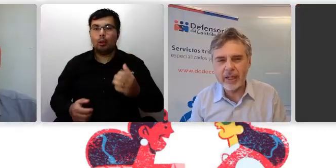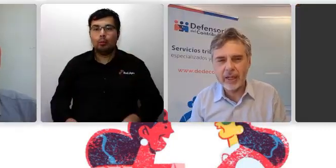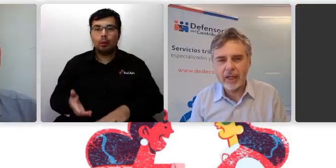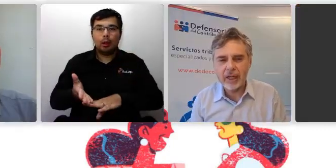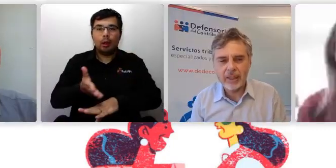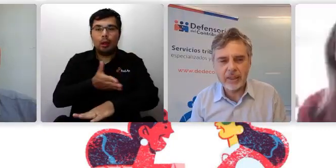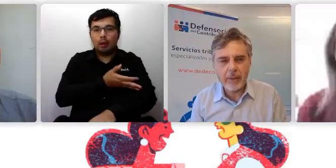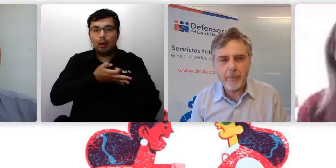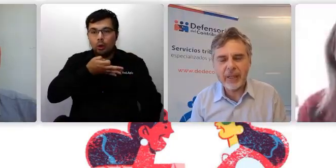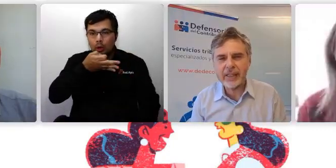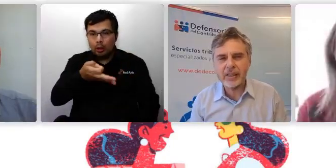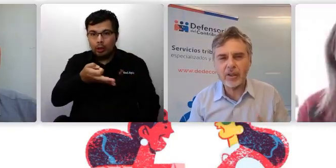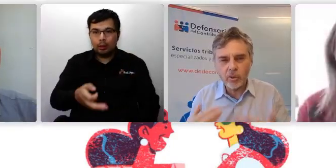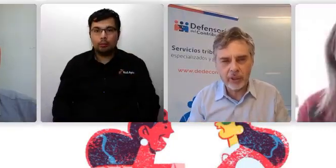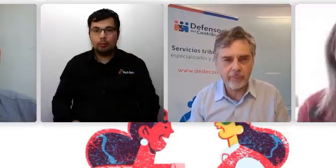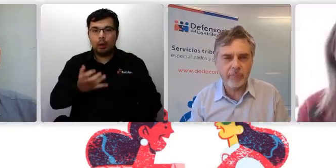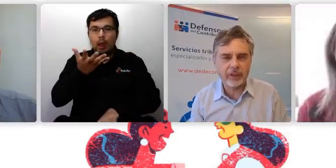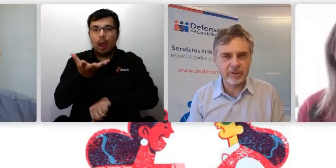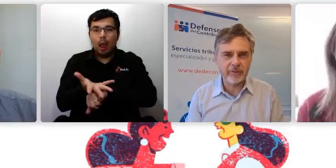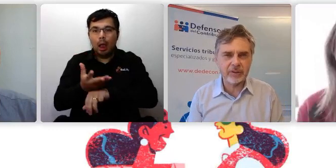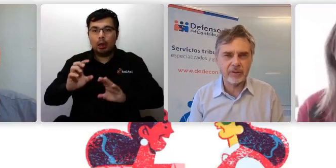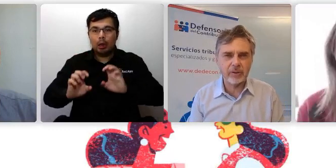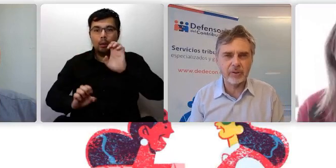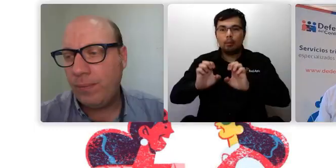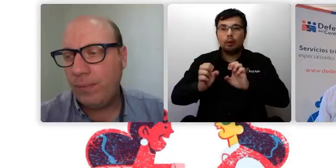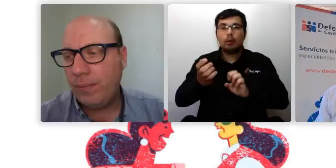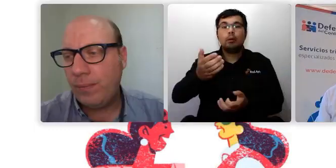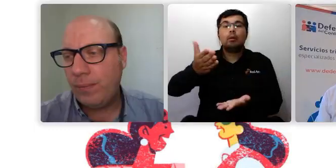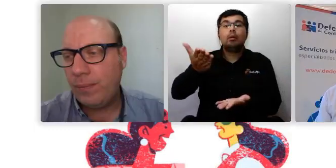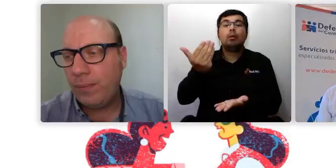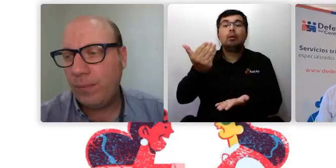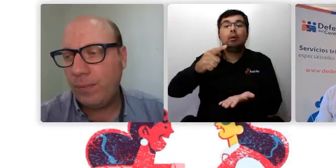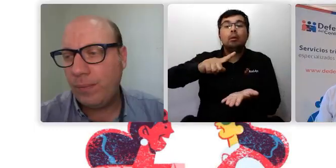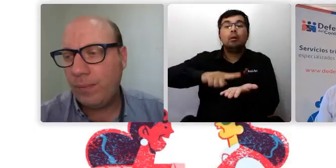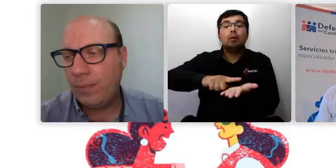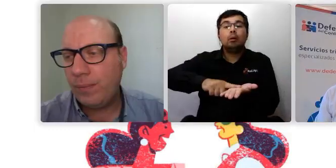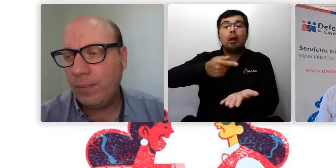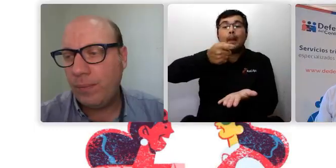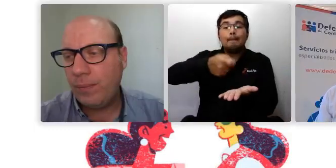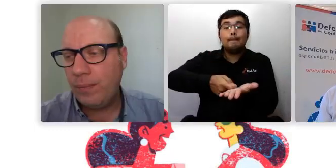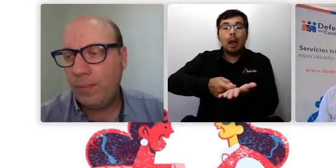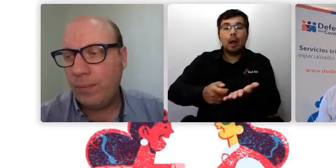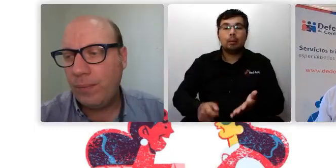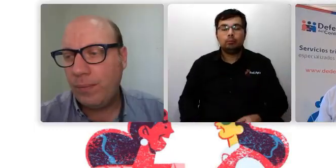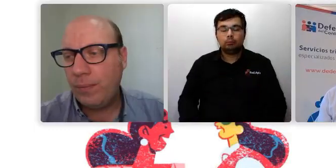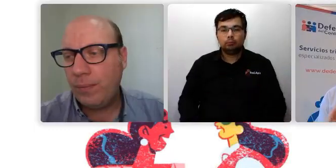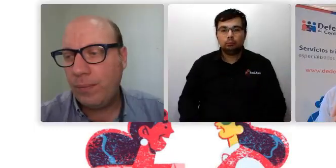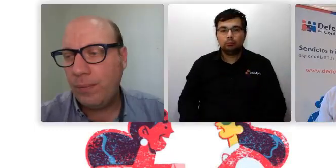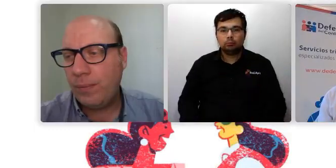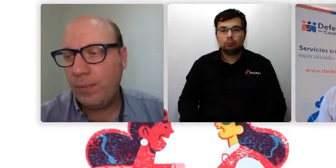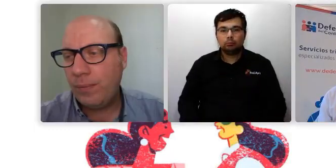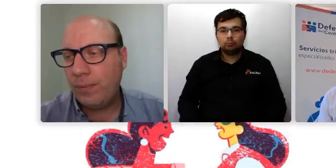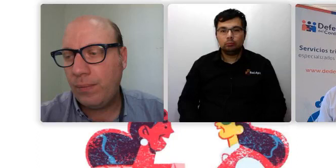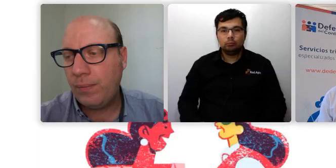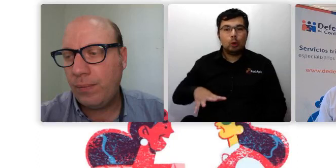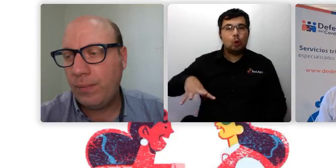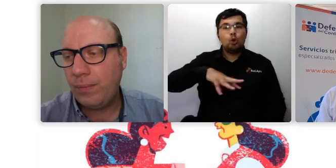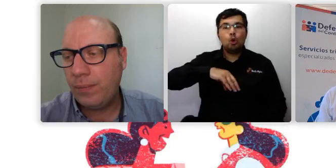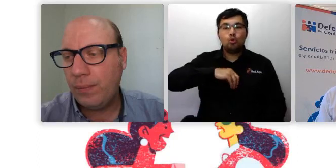principio, hay empresas que cobran por estos servicios. Nosotros damos un servicio gratis, súper